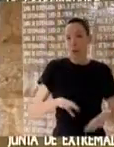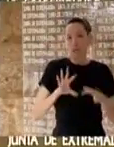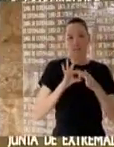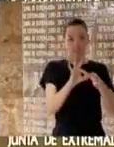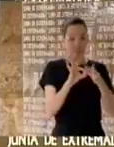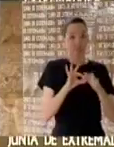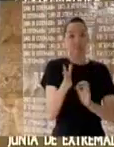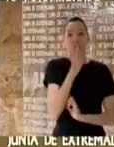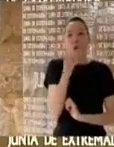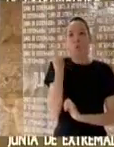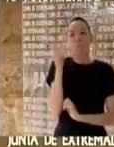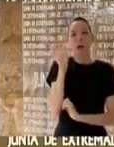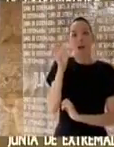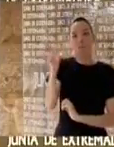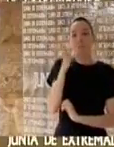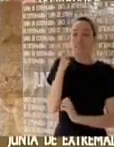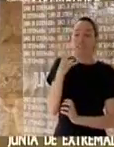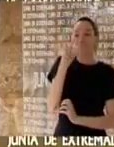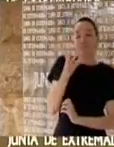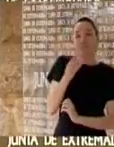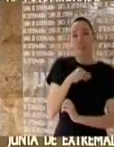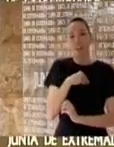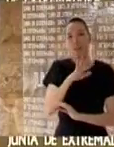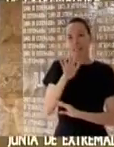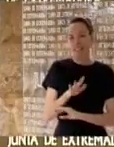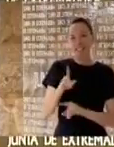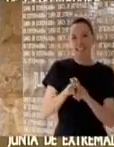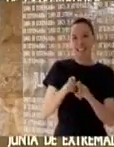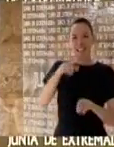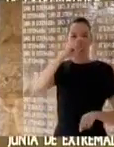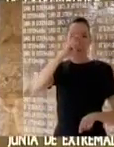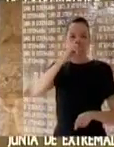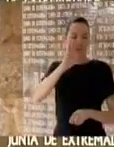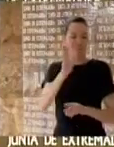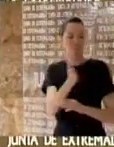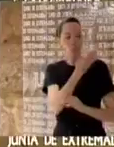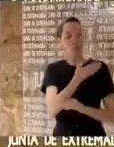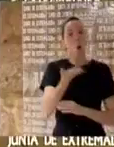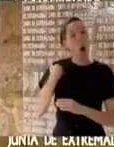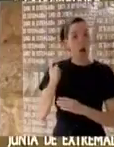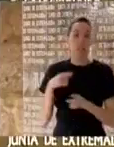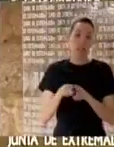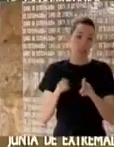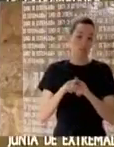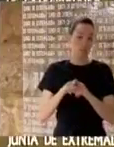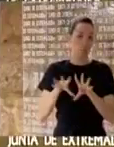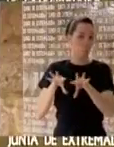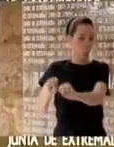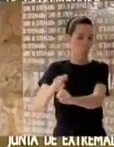historia de un país que desgraciadamente, aunque sea una ya prehistoria, pues ha sufrido y sufrió alzamientos militares. Hoy afortunadamente